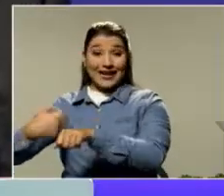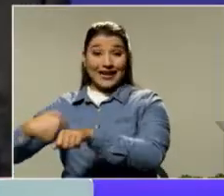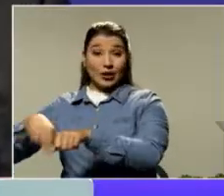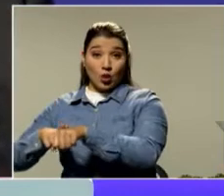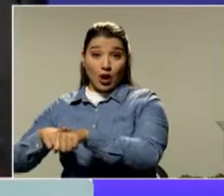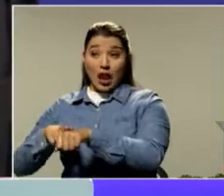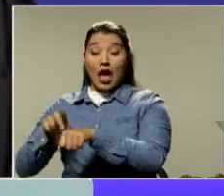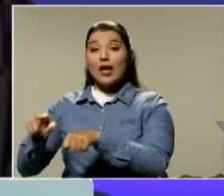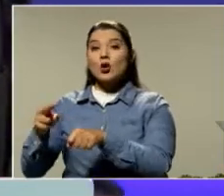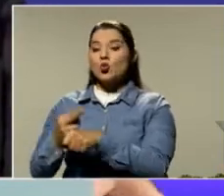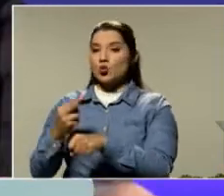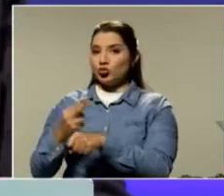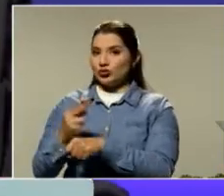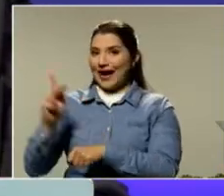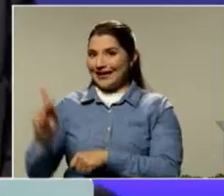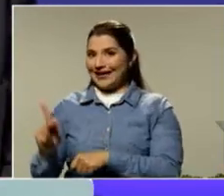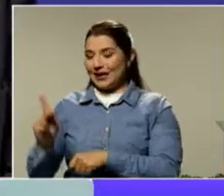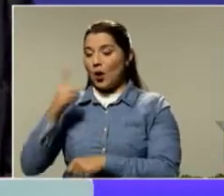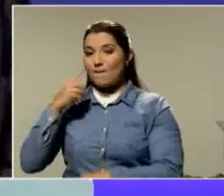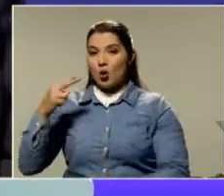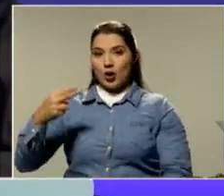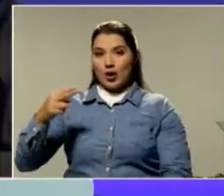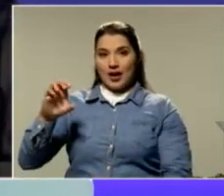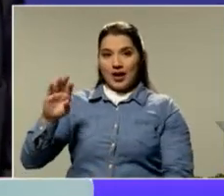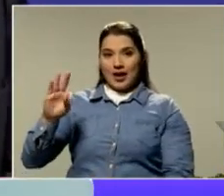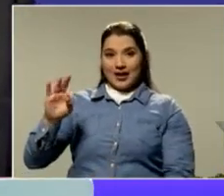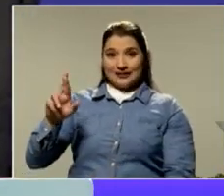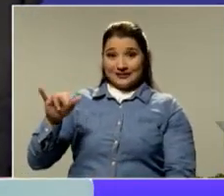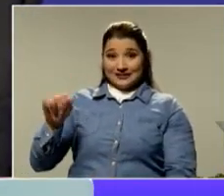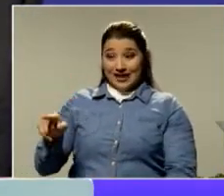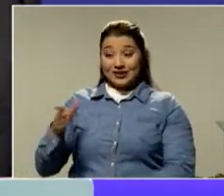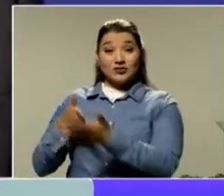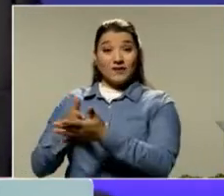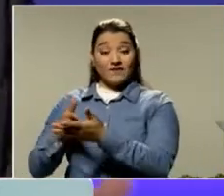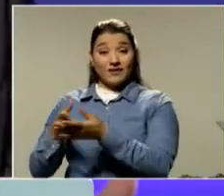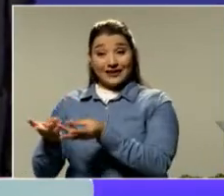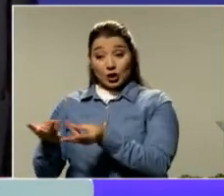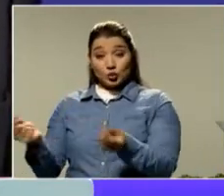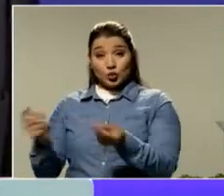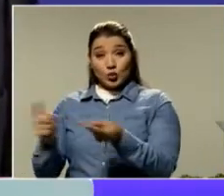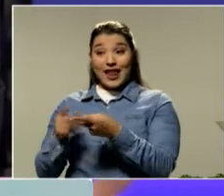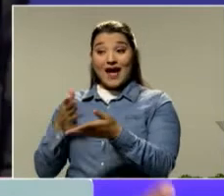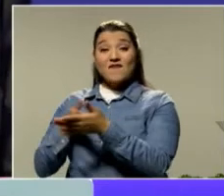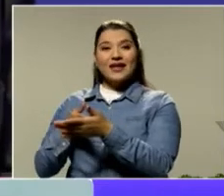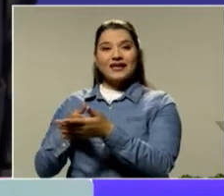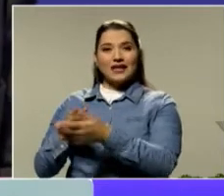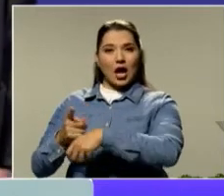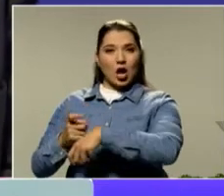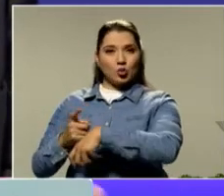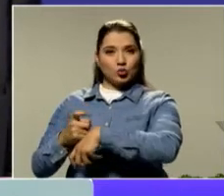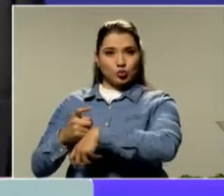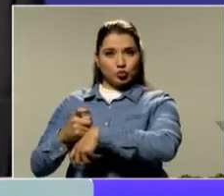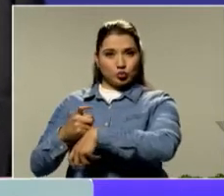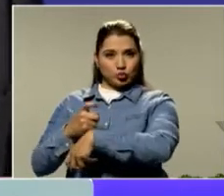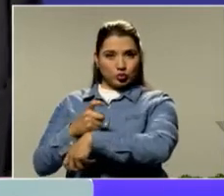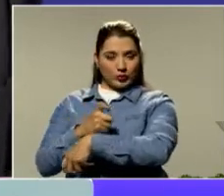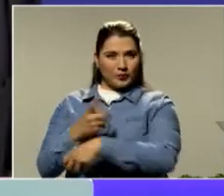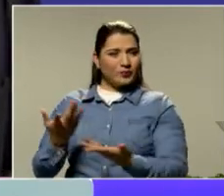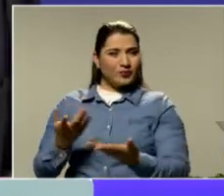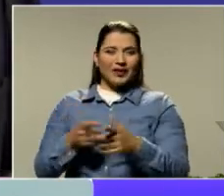por hectárea y además es persistente en el suelo y además causa daño a las lombrices y otro tipo de cosas. Entonces,